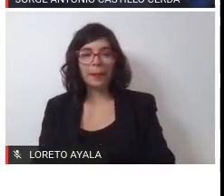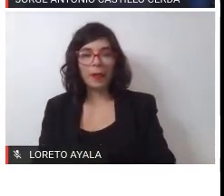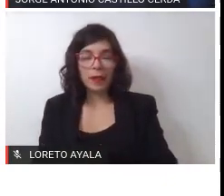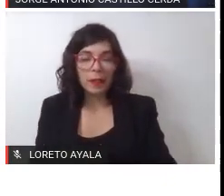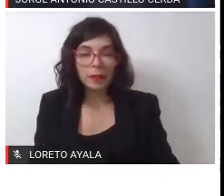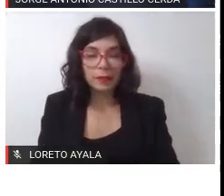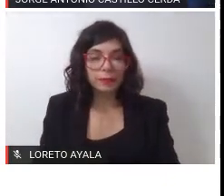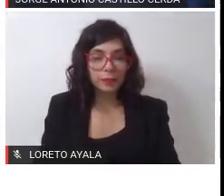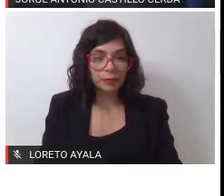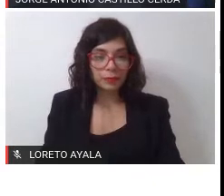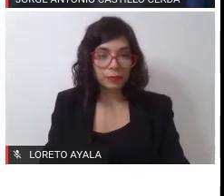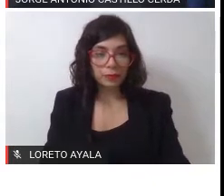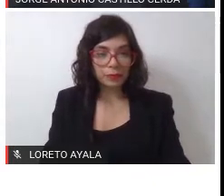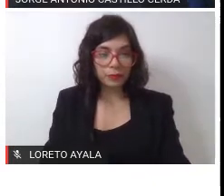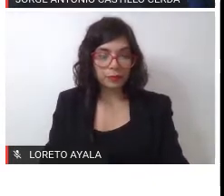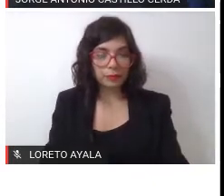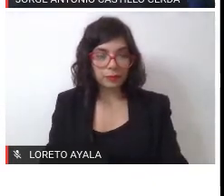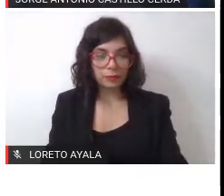Desafíos para la educación física.